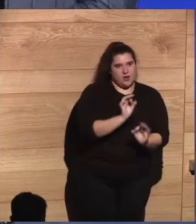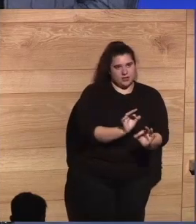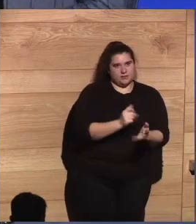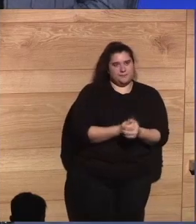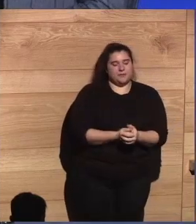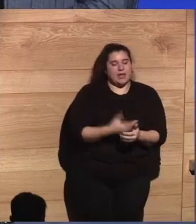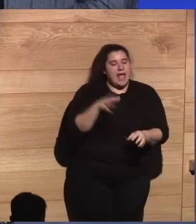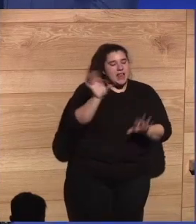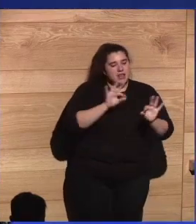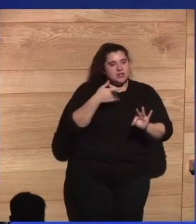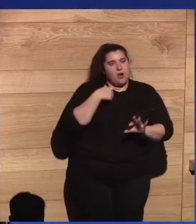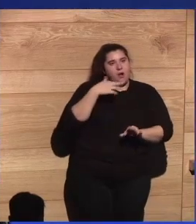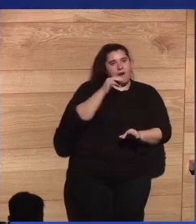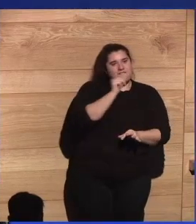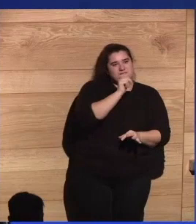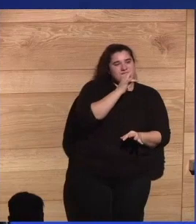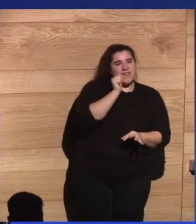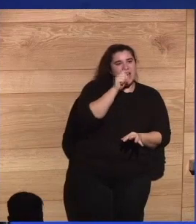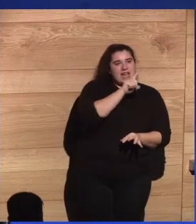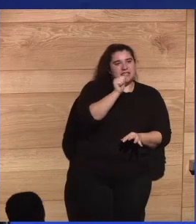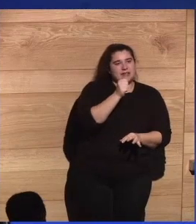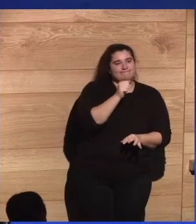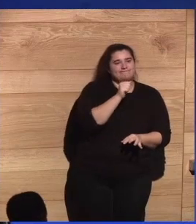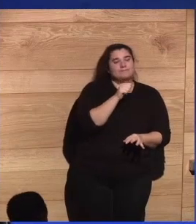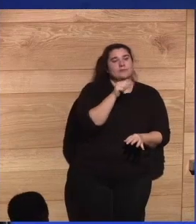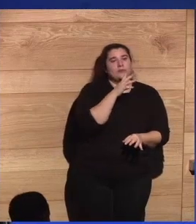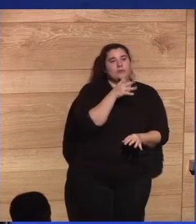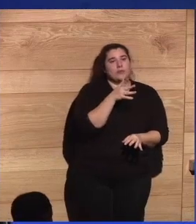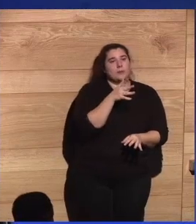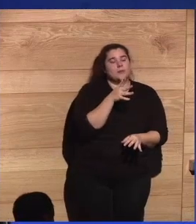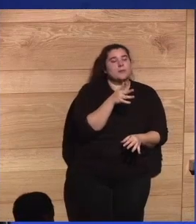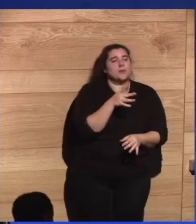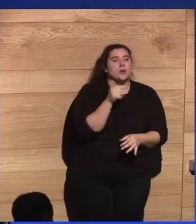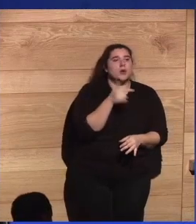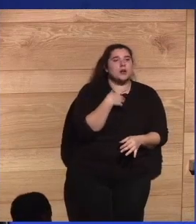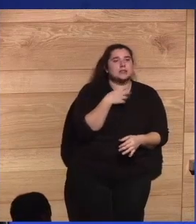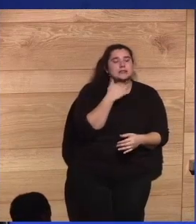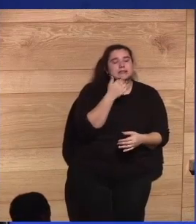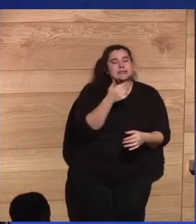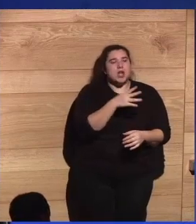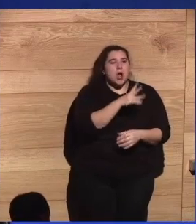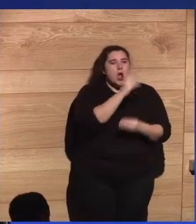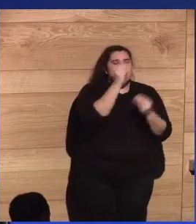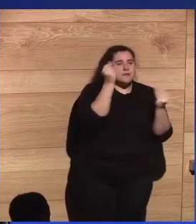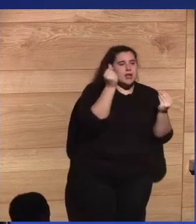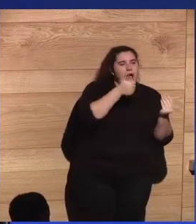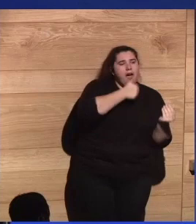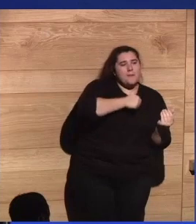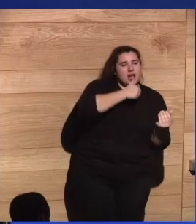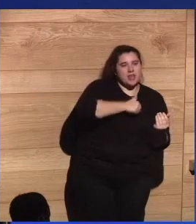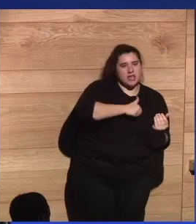Falla, no solo de la minuciosidad, sino de un elemento que tenemos olvidado en esta época de prisas, que es la